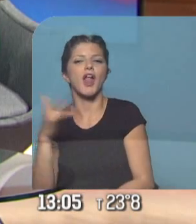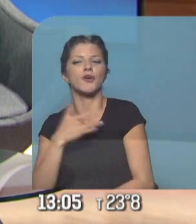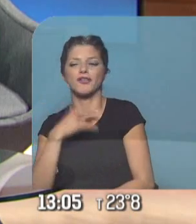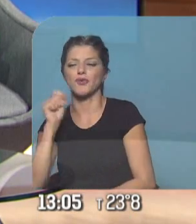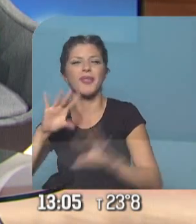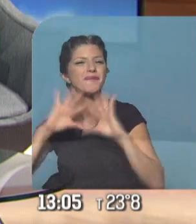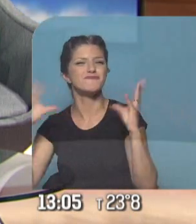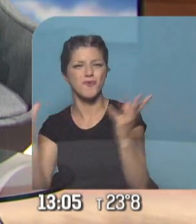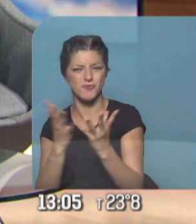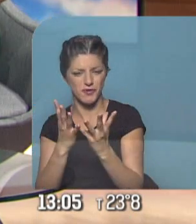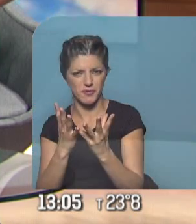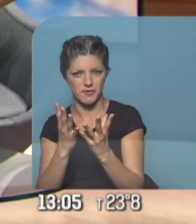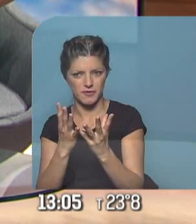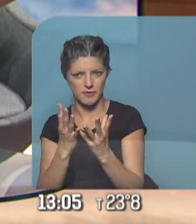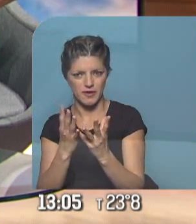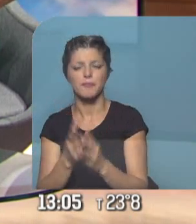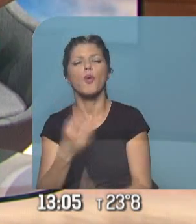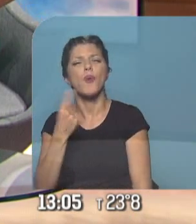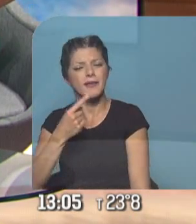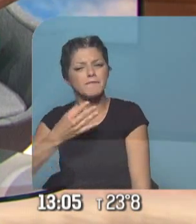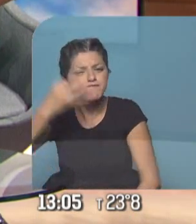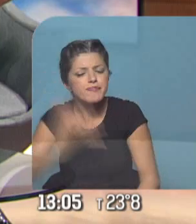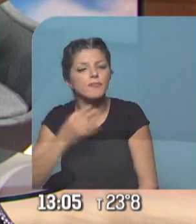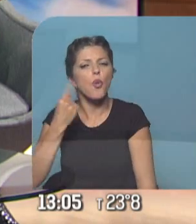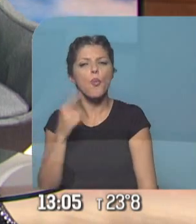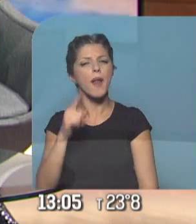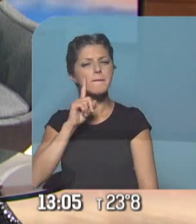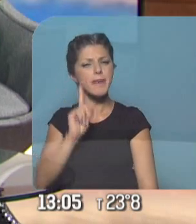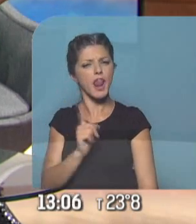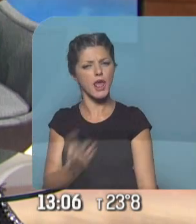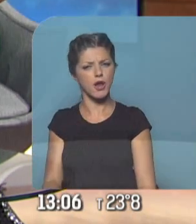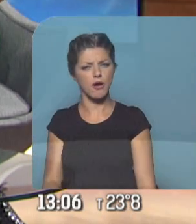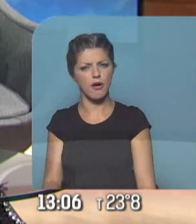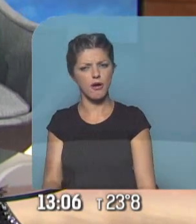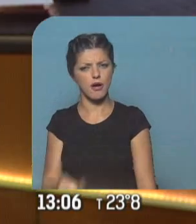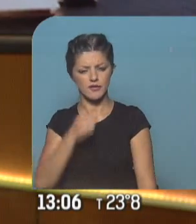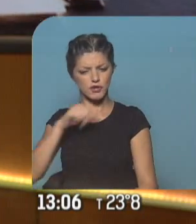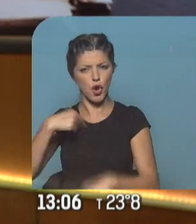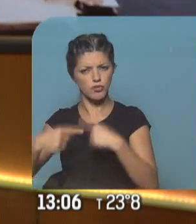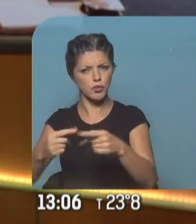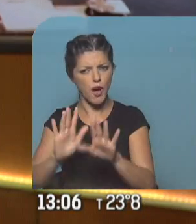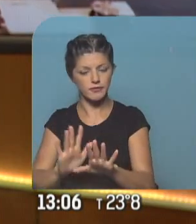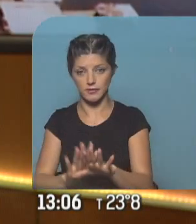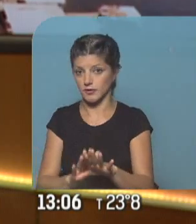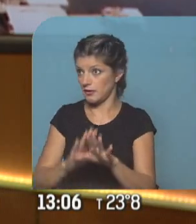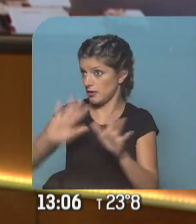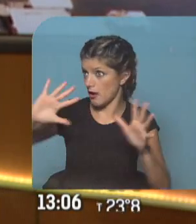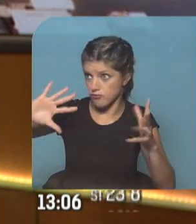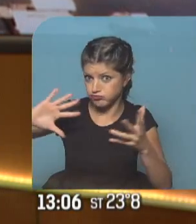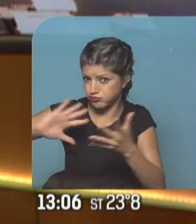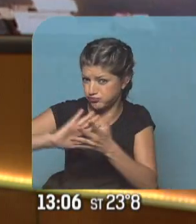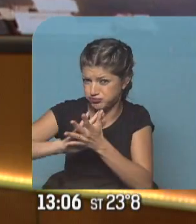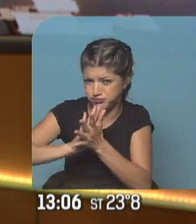lo llaman. ¿Cuál es el riesgo verdadero que se corre, digamos, si esto avanza? El riesgo es que desaparezca gran